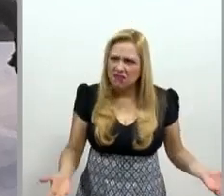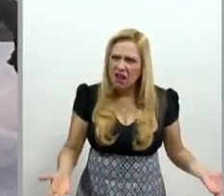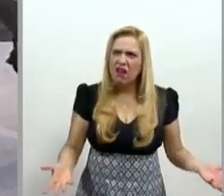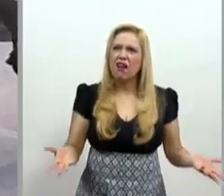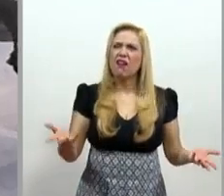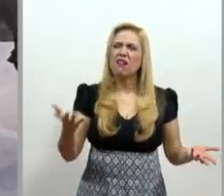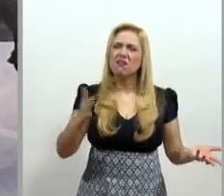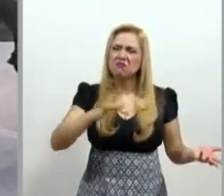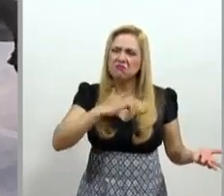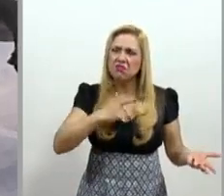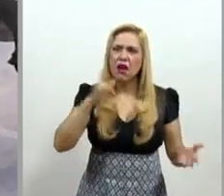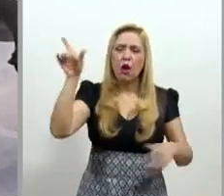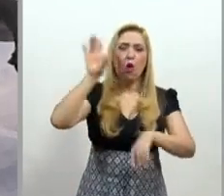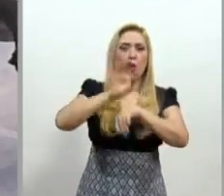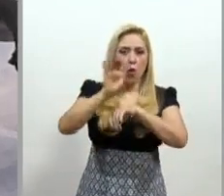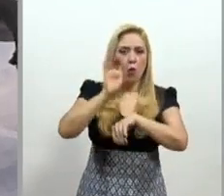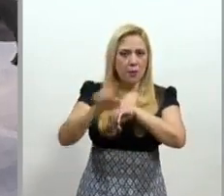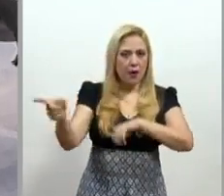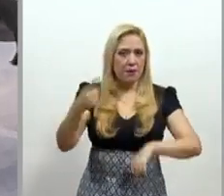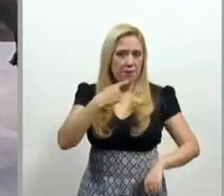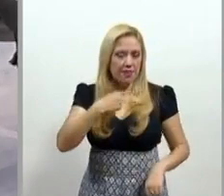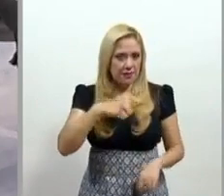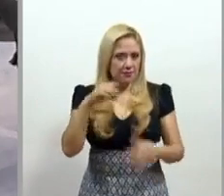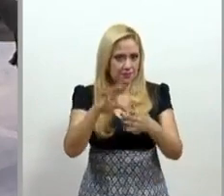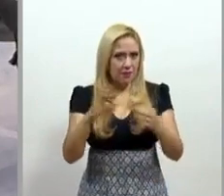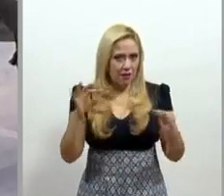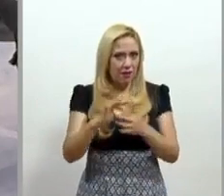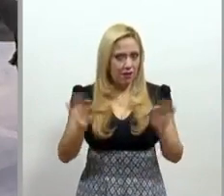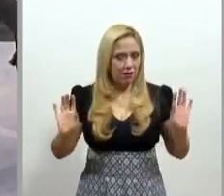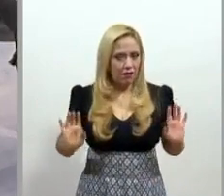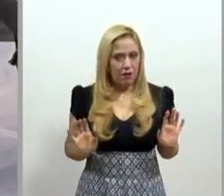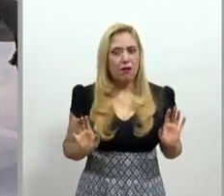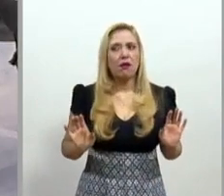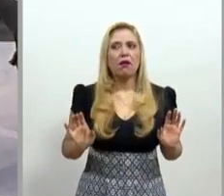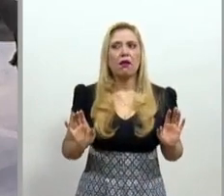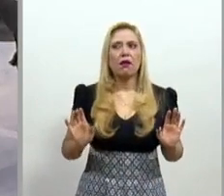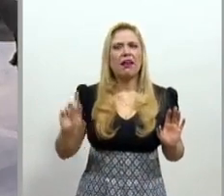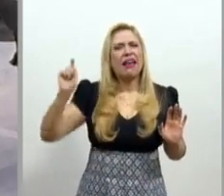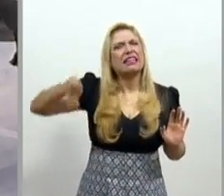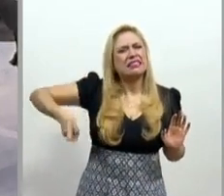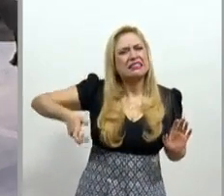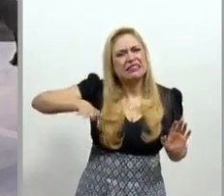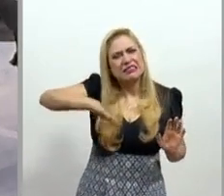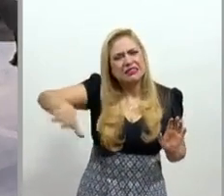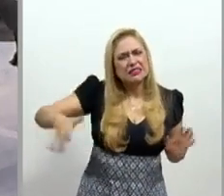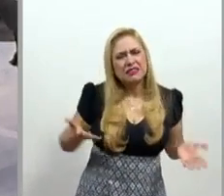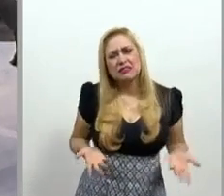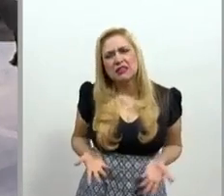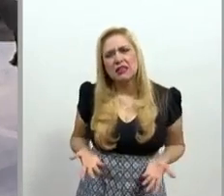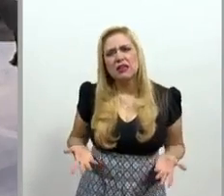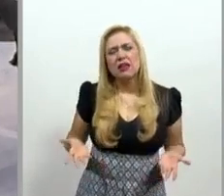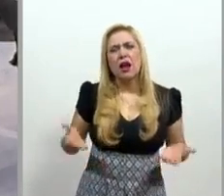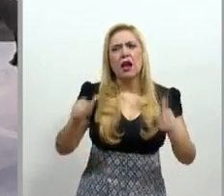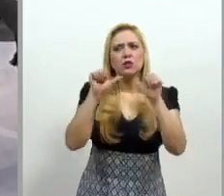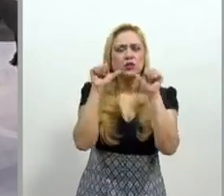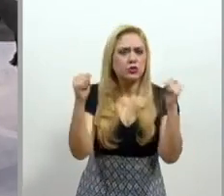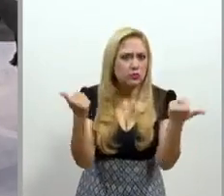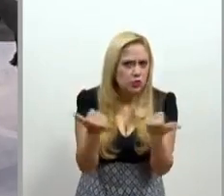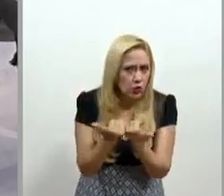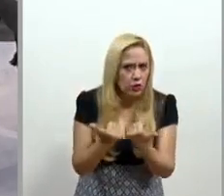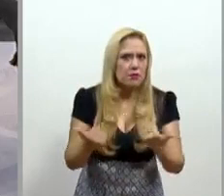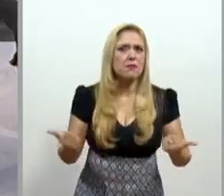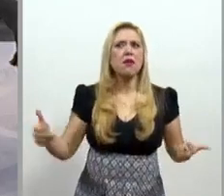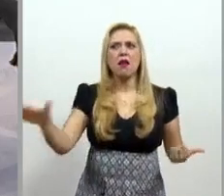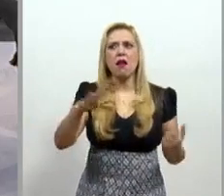ha hecho la Corte Constitucional en Colombia. Me gustaría saber también desde las clínicas jurídicas, desde la sociedad civil, ¿qué